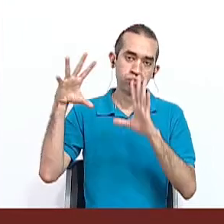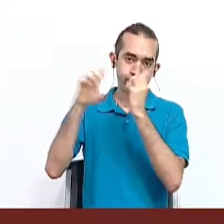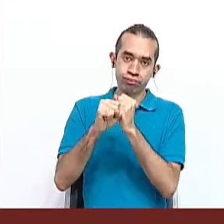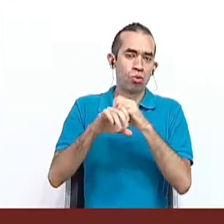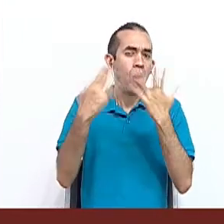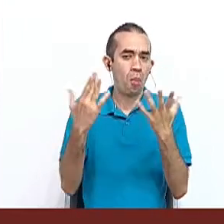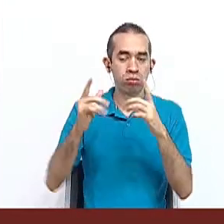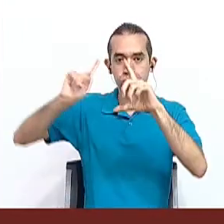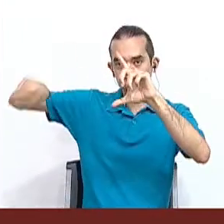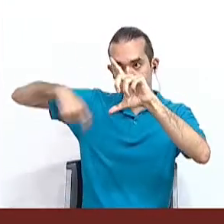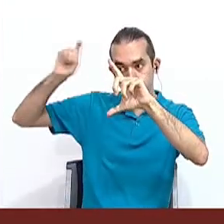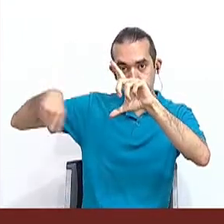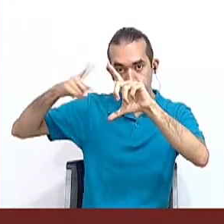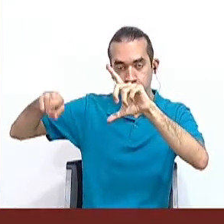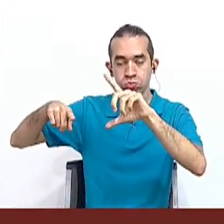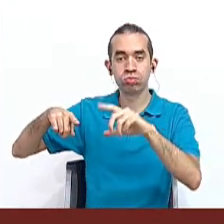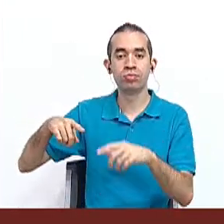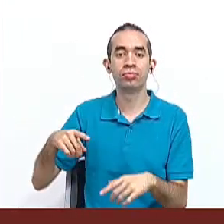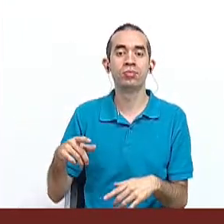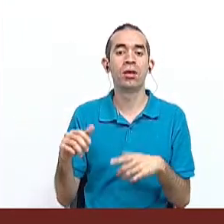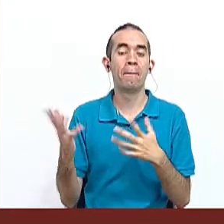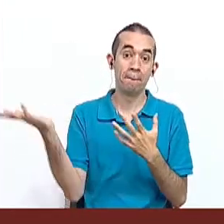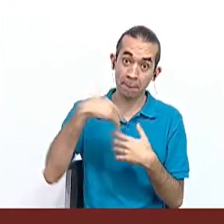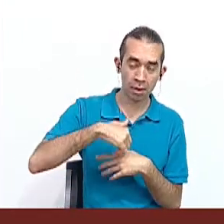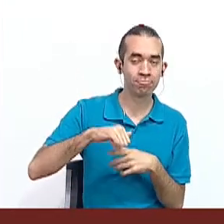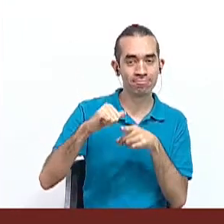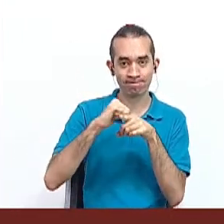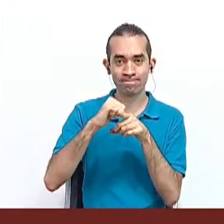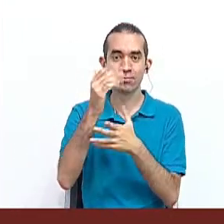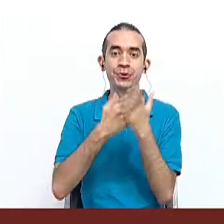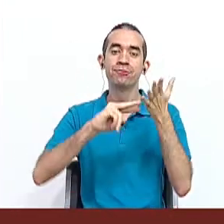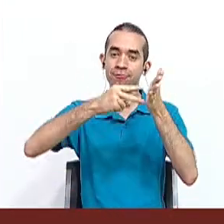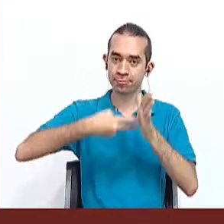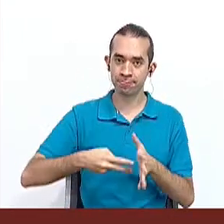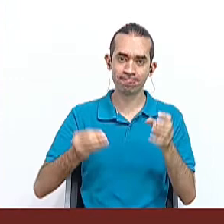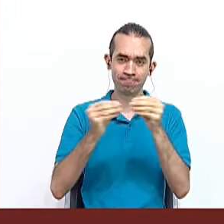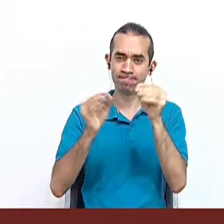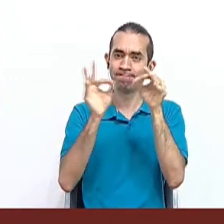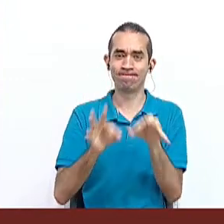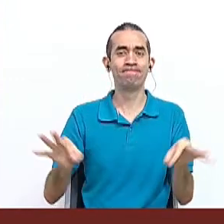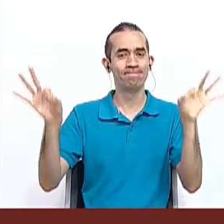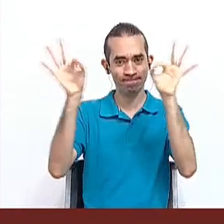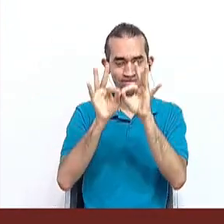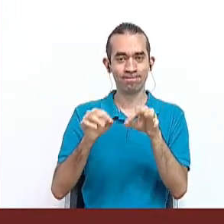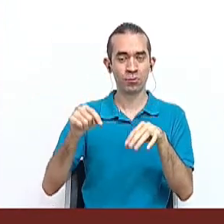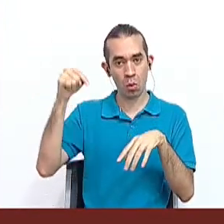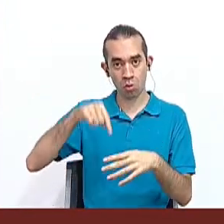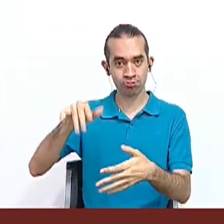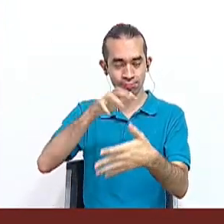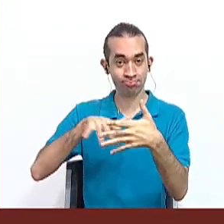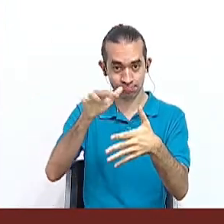ruleta. Acompáñenme a repasar algunos de los conceptos más importantes que vimos el día